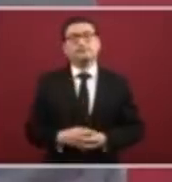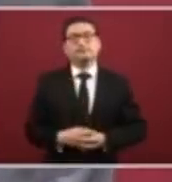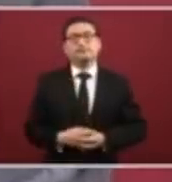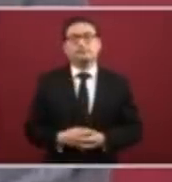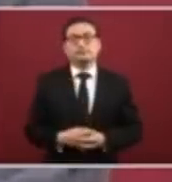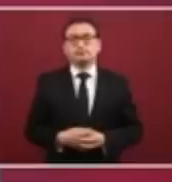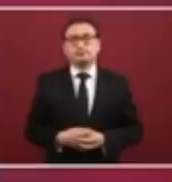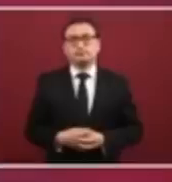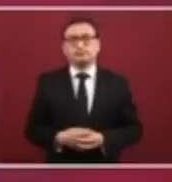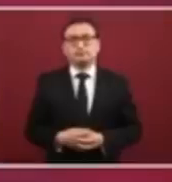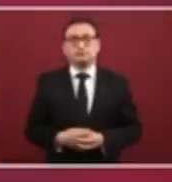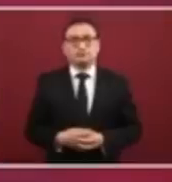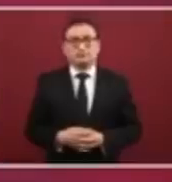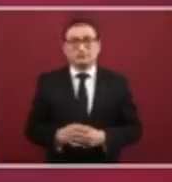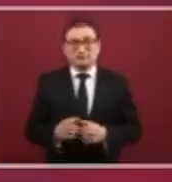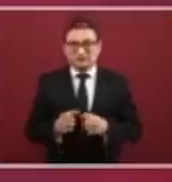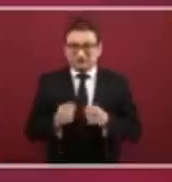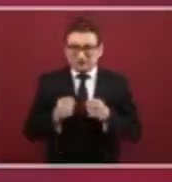No se puede